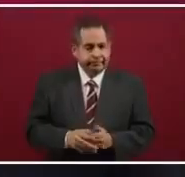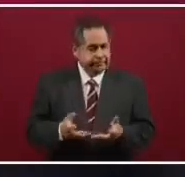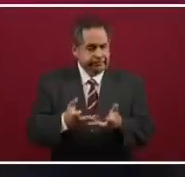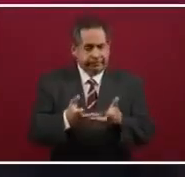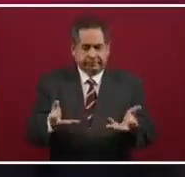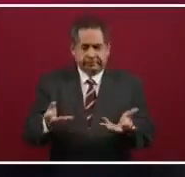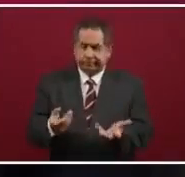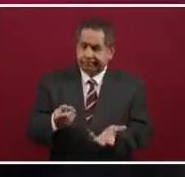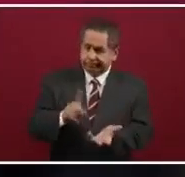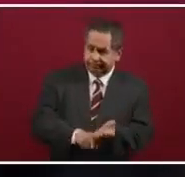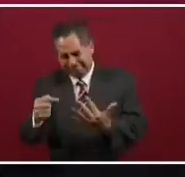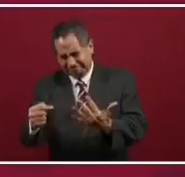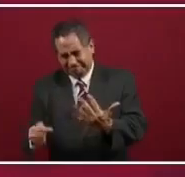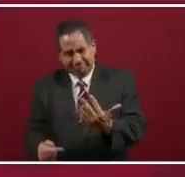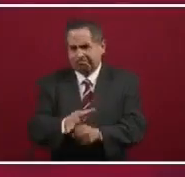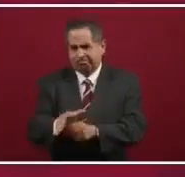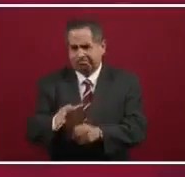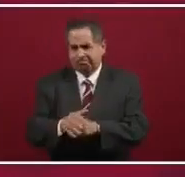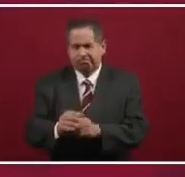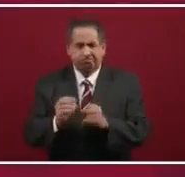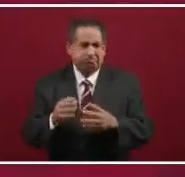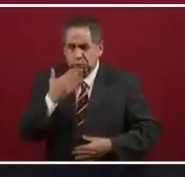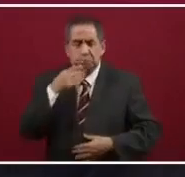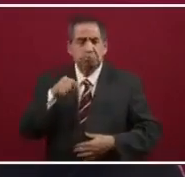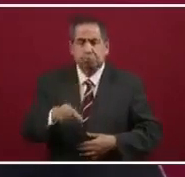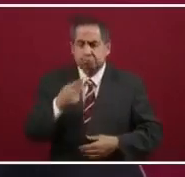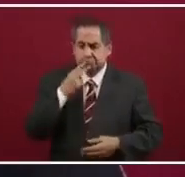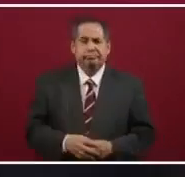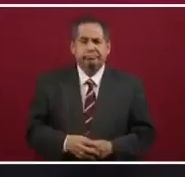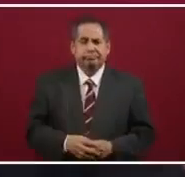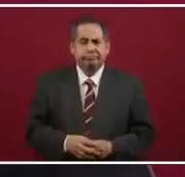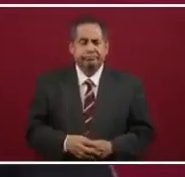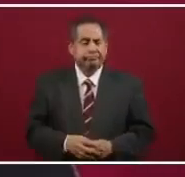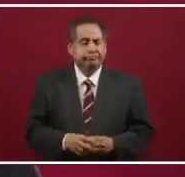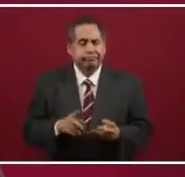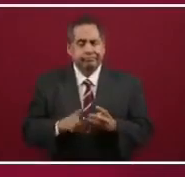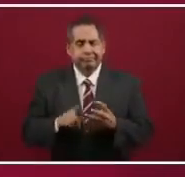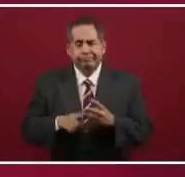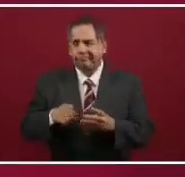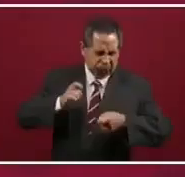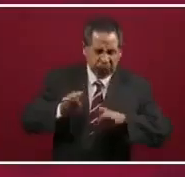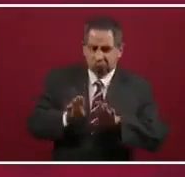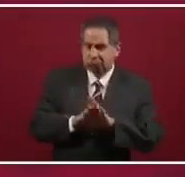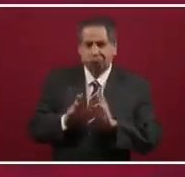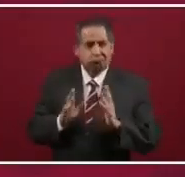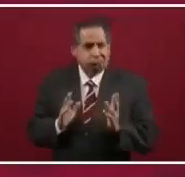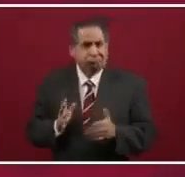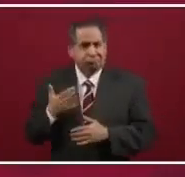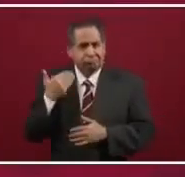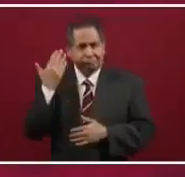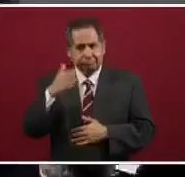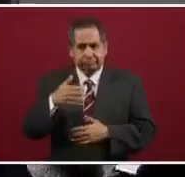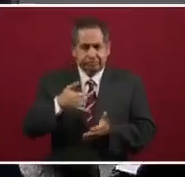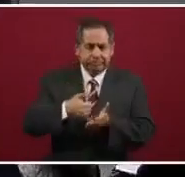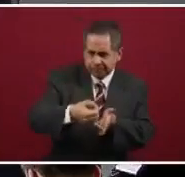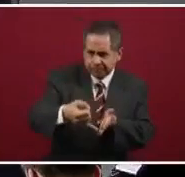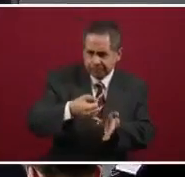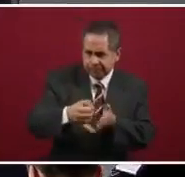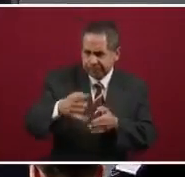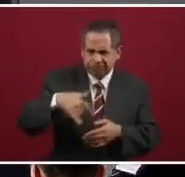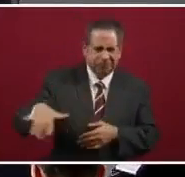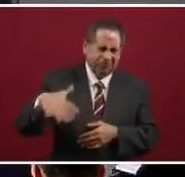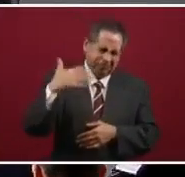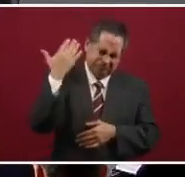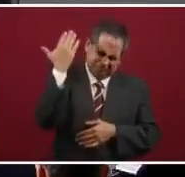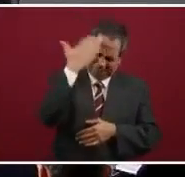los recursos que necesitamos. Tenemos buenas tierras, tenemos agua y tenemos la experiencia para el cultivo de la tierra.